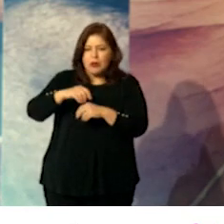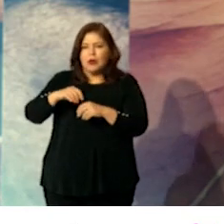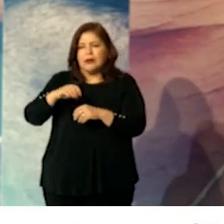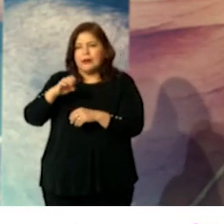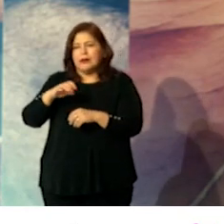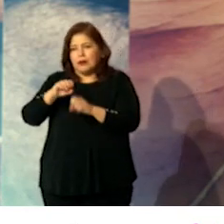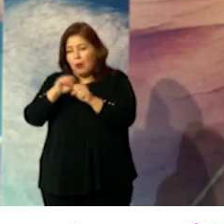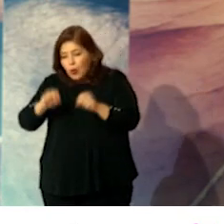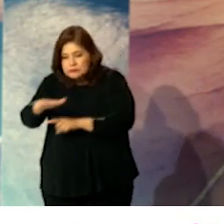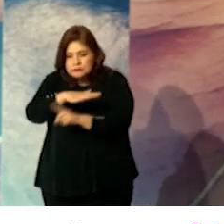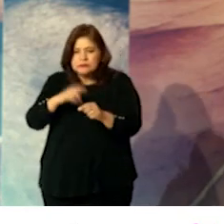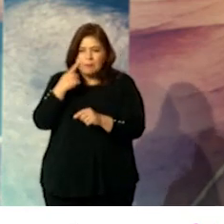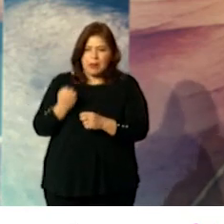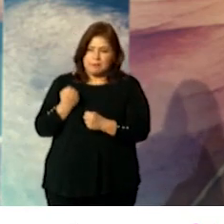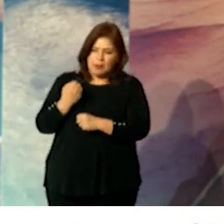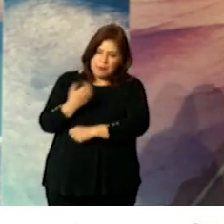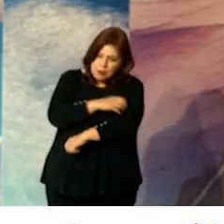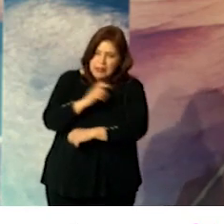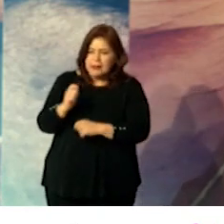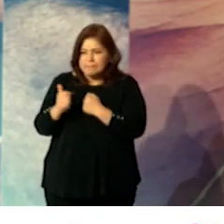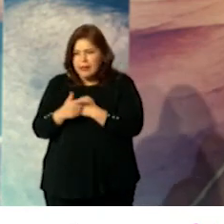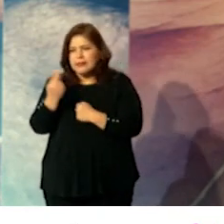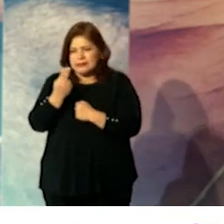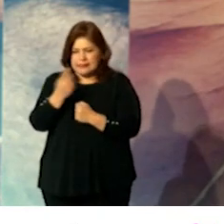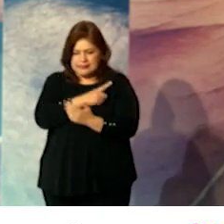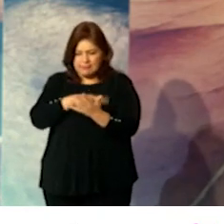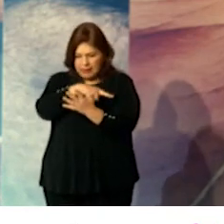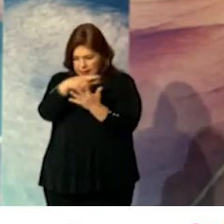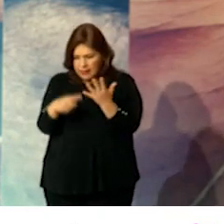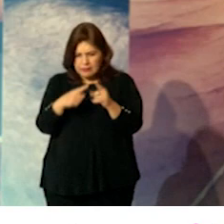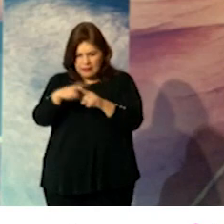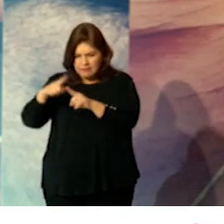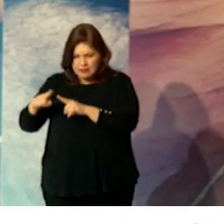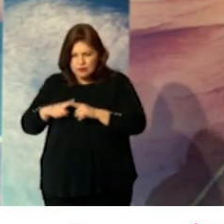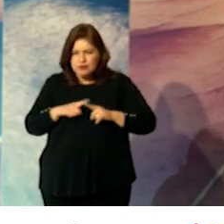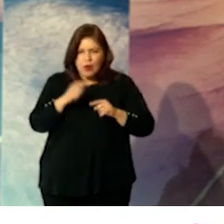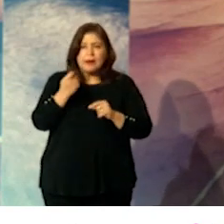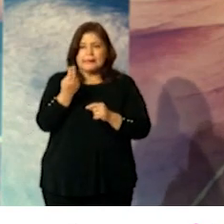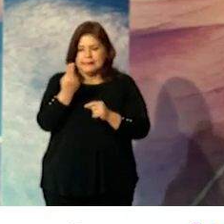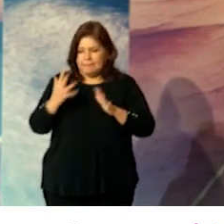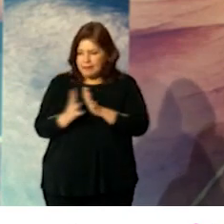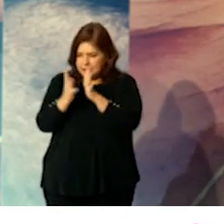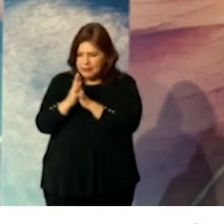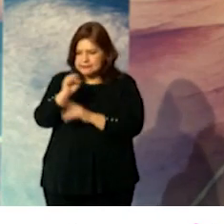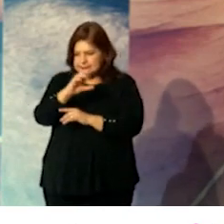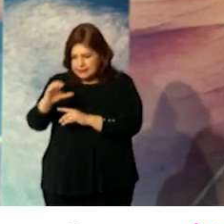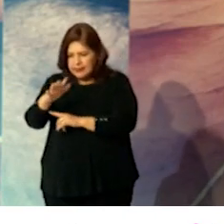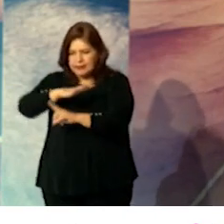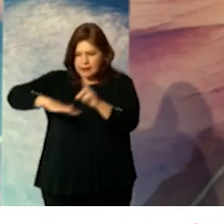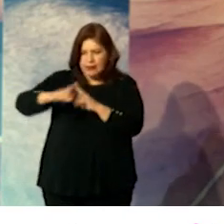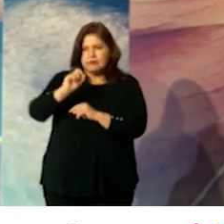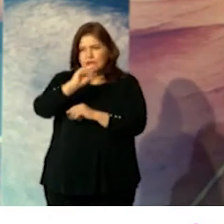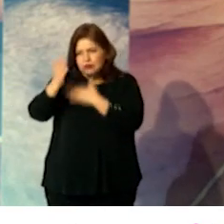empoderamiento. Hay que presentarlos bien, hay que buscar esa interseccionalidad, y para ello tiene que participar sociedad civil, academia, sector